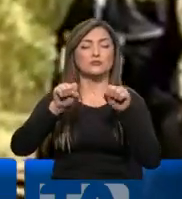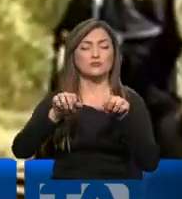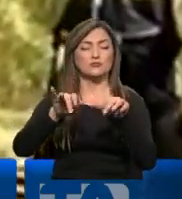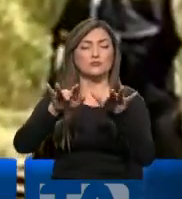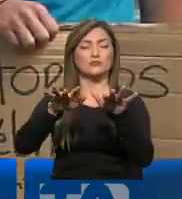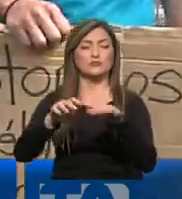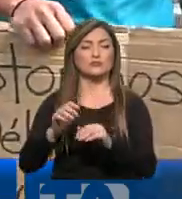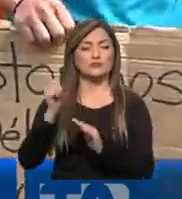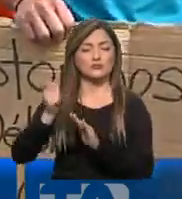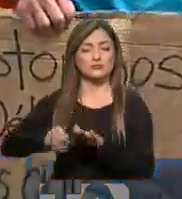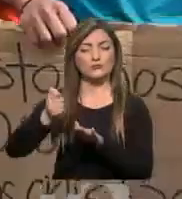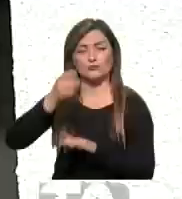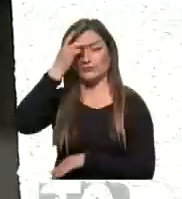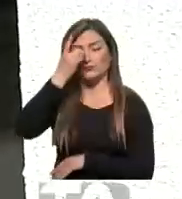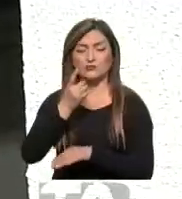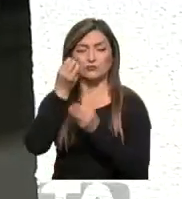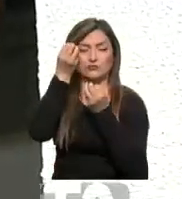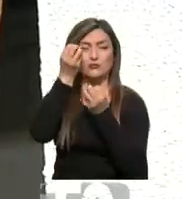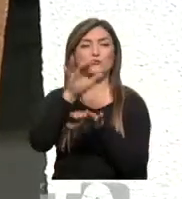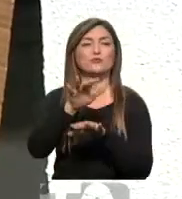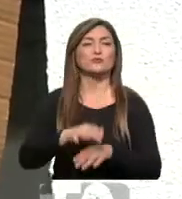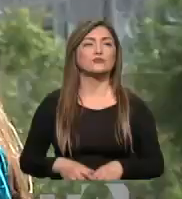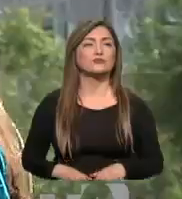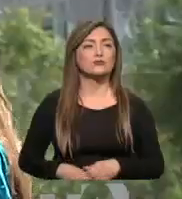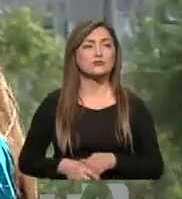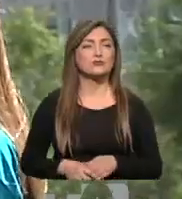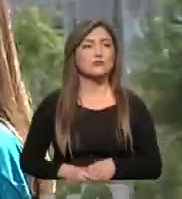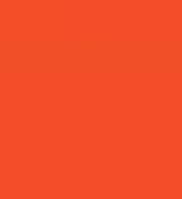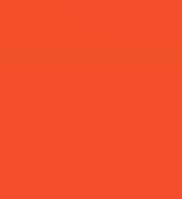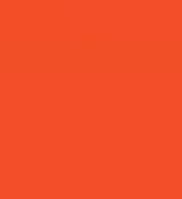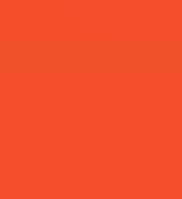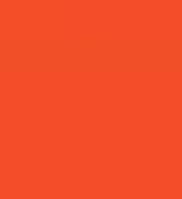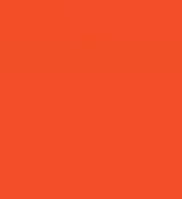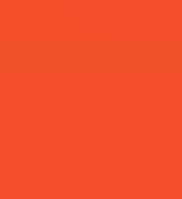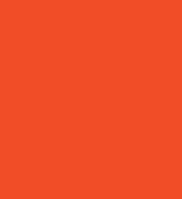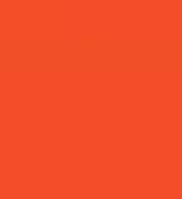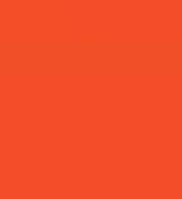y el tribunal anunciará la resolución. Helen Quiñones, 24 horas.